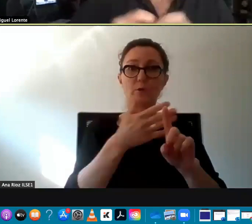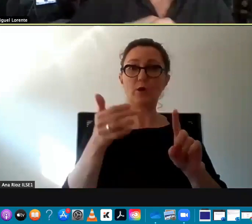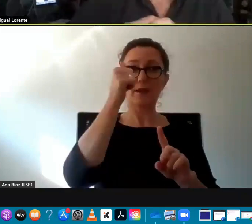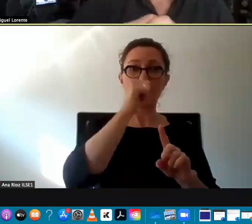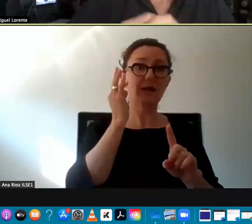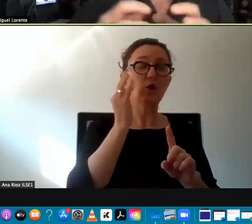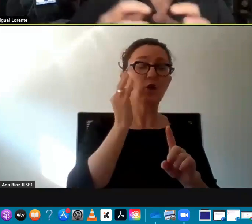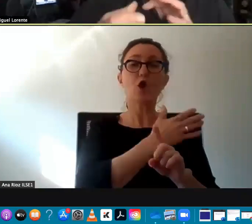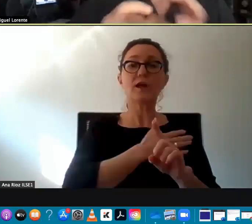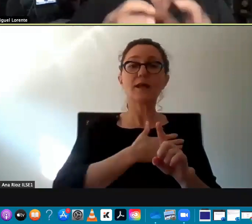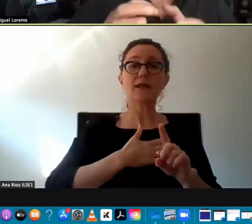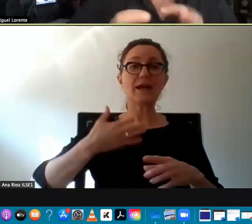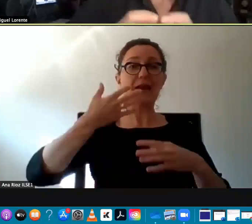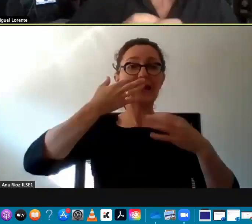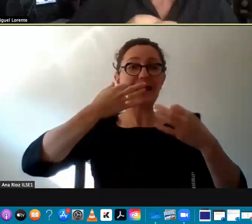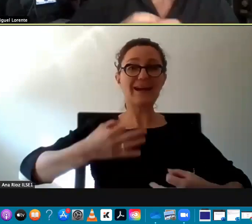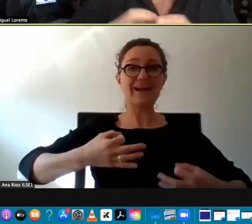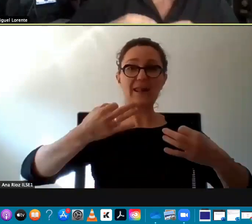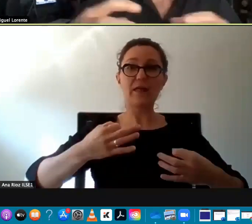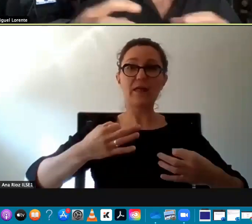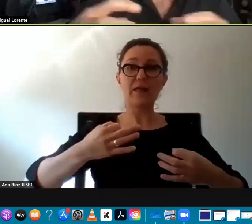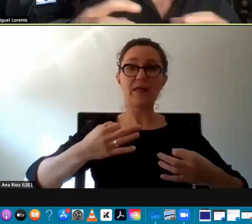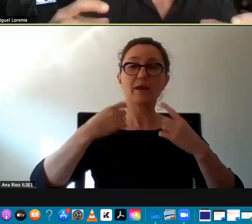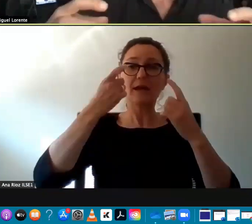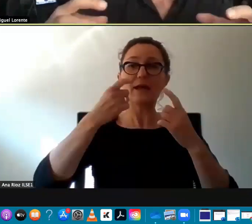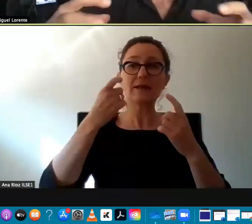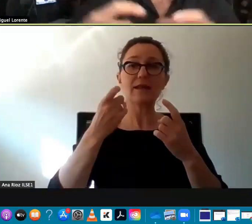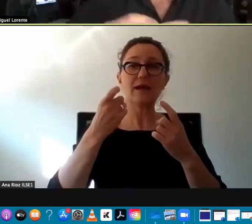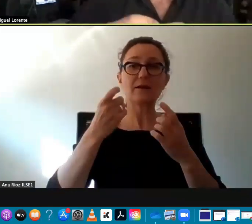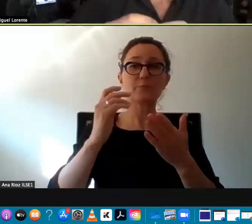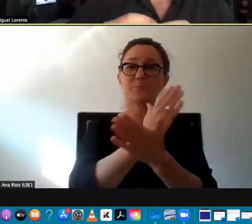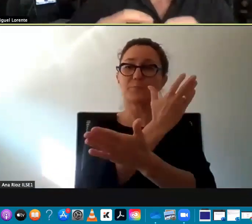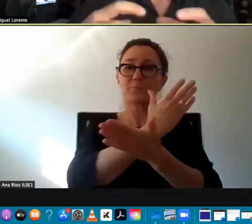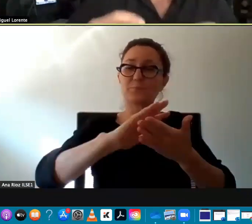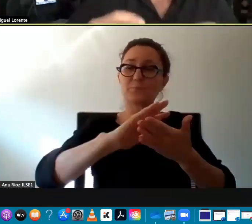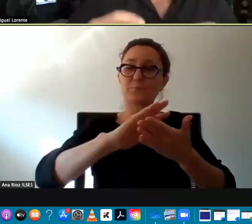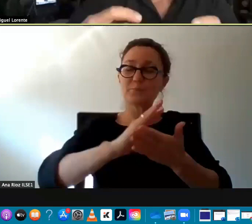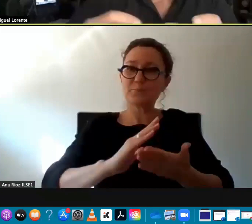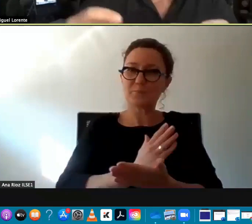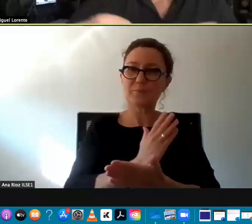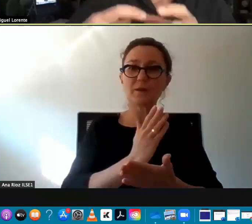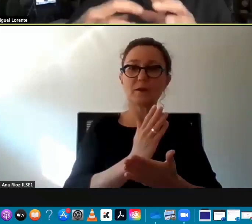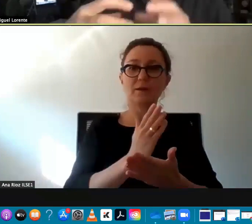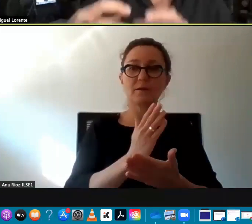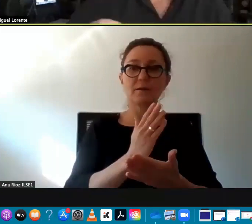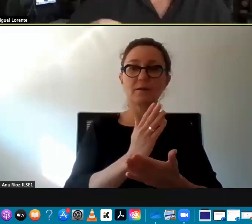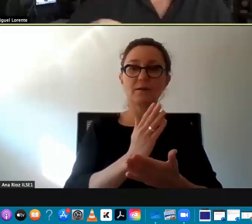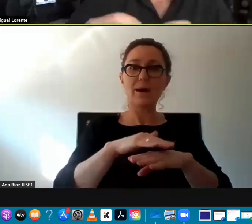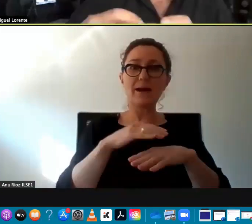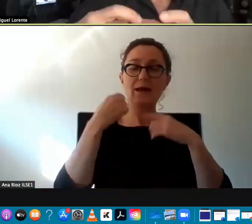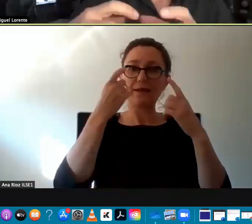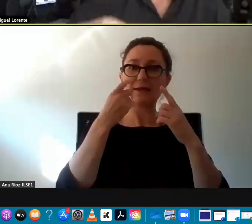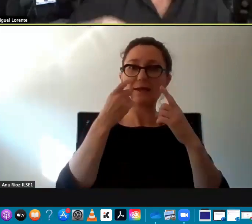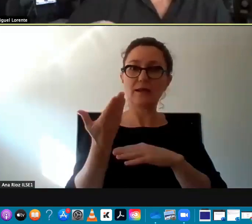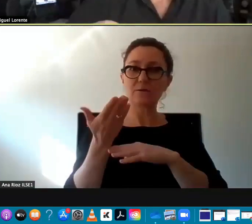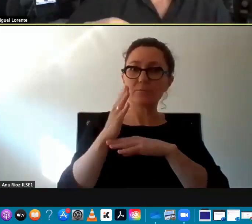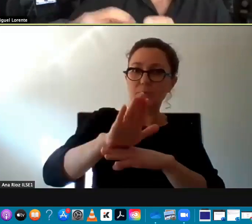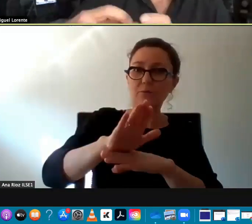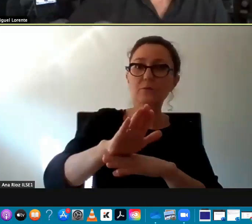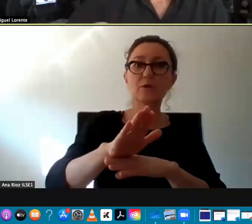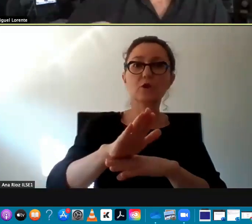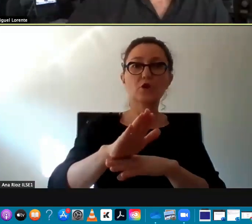la realidad, tratar de romper el significado de la realidad para presentar algo común como consecuencia